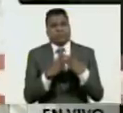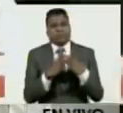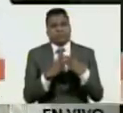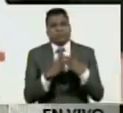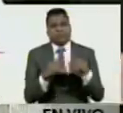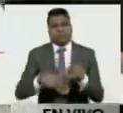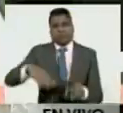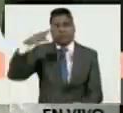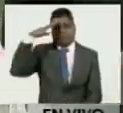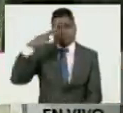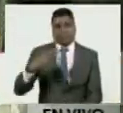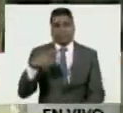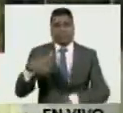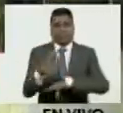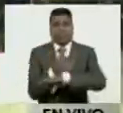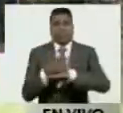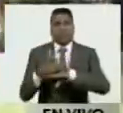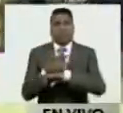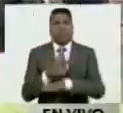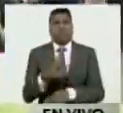Nacional Bolivariana, logramos